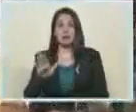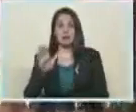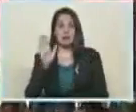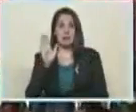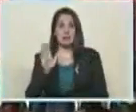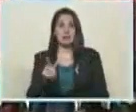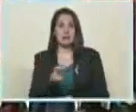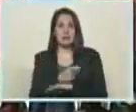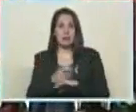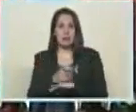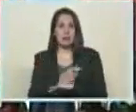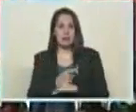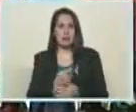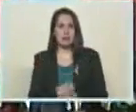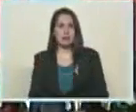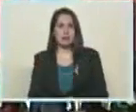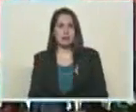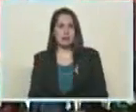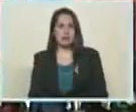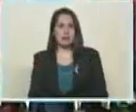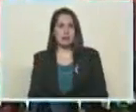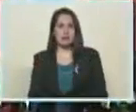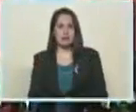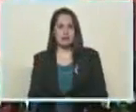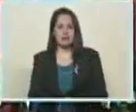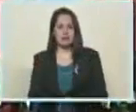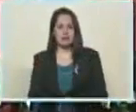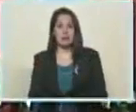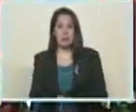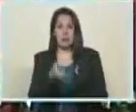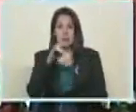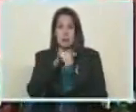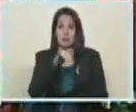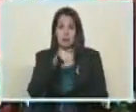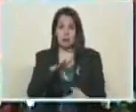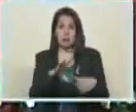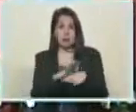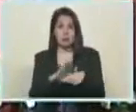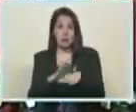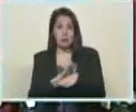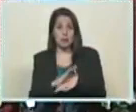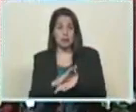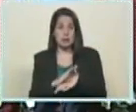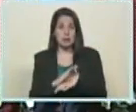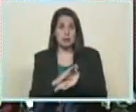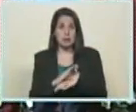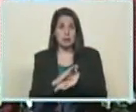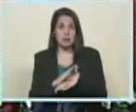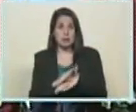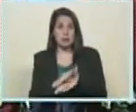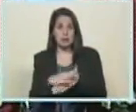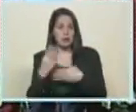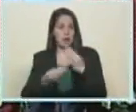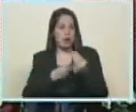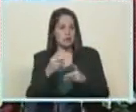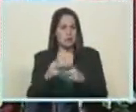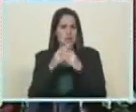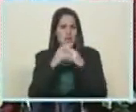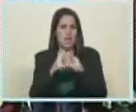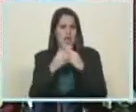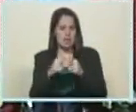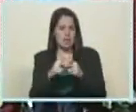Estuvimos conversando. El próximo lunes y martes vamos a hacer un taller con